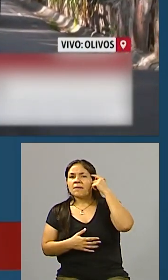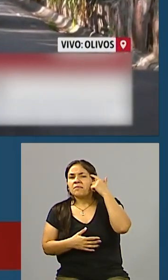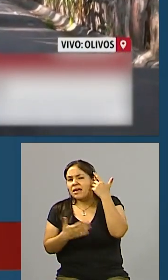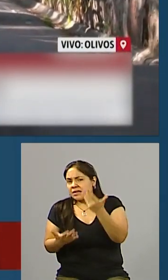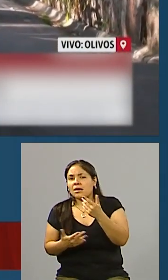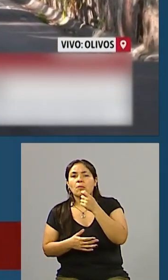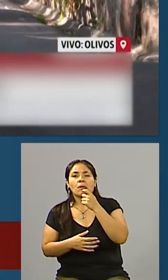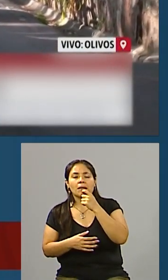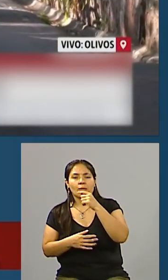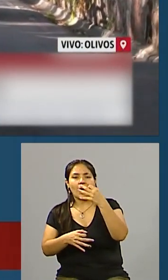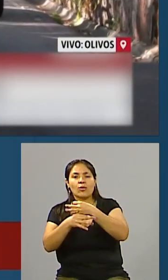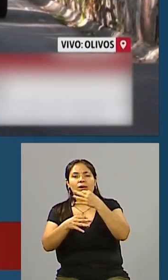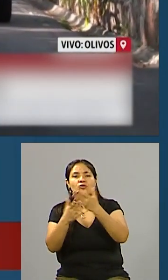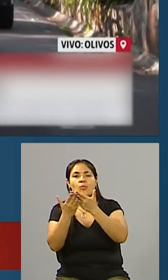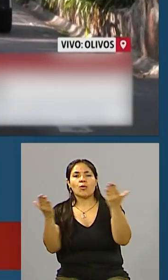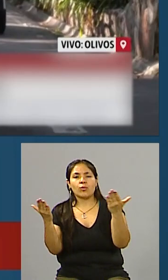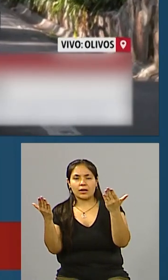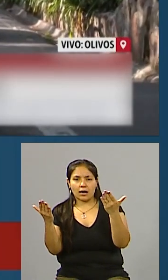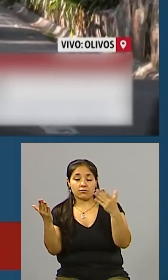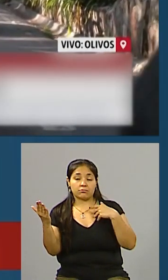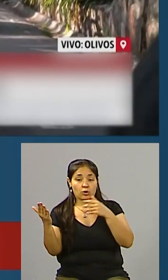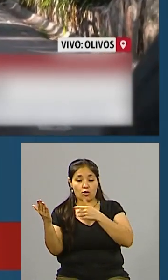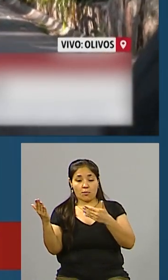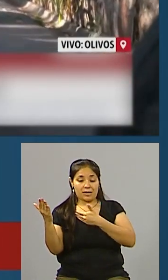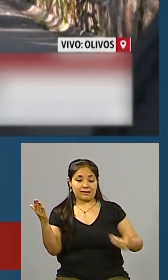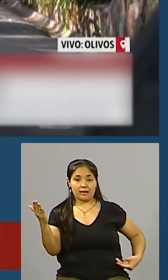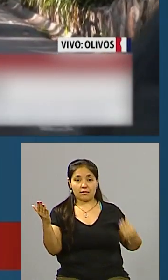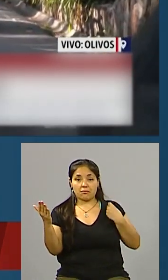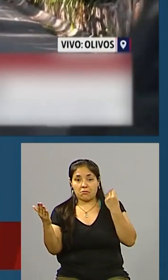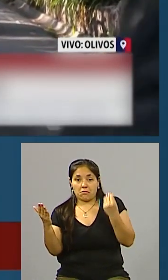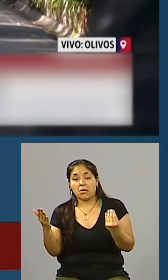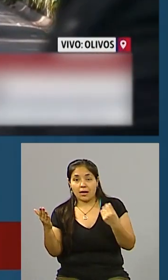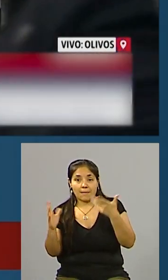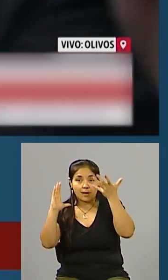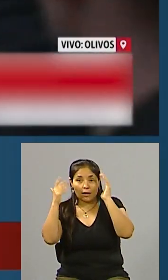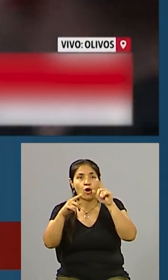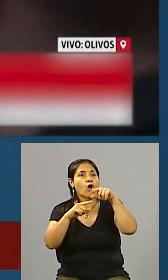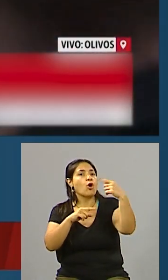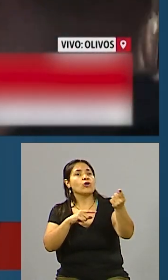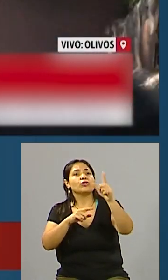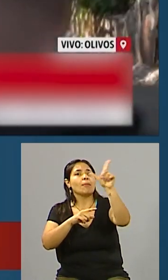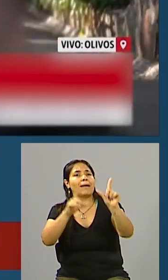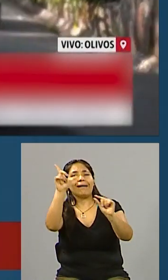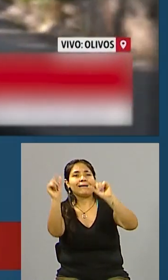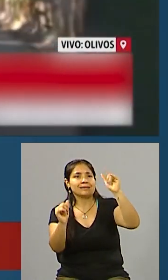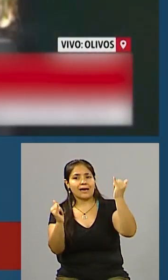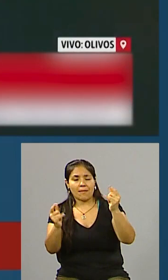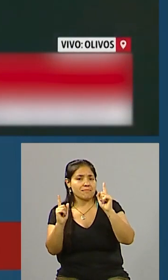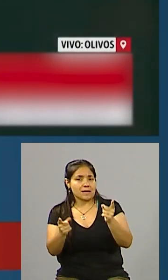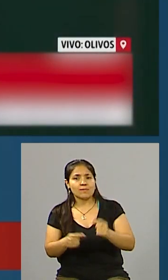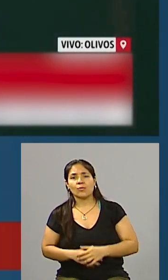educación pública de nuestro país a partir de este modelo que para Javier Milei es un ejemplo y que se aplica en otras partes del mundo?